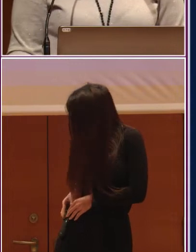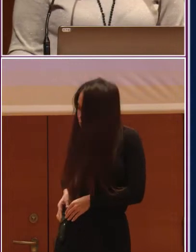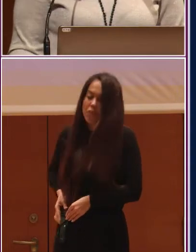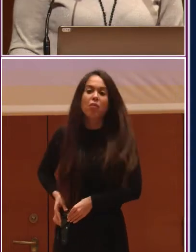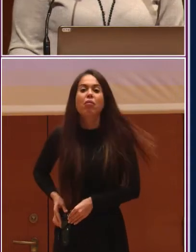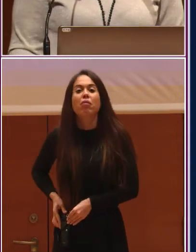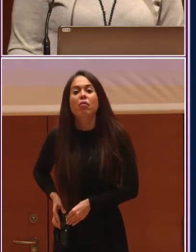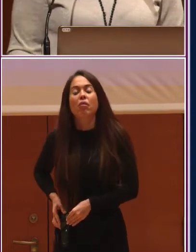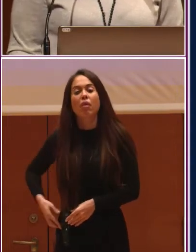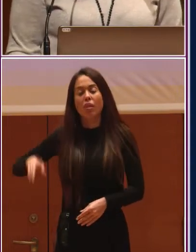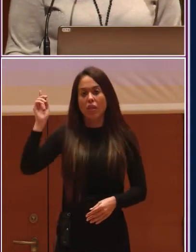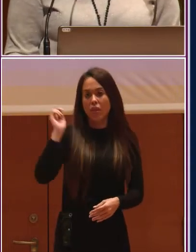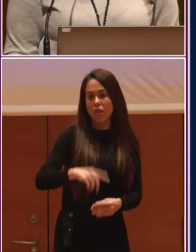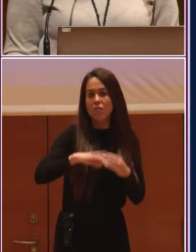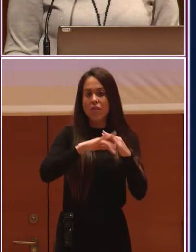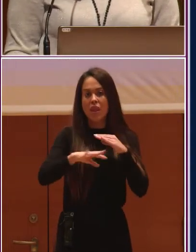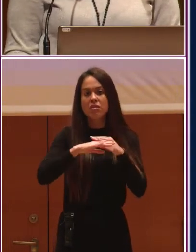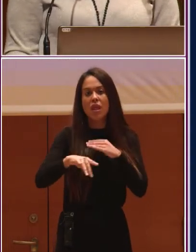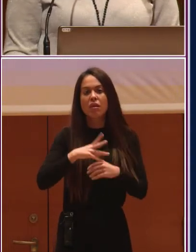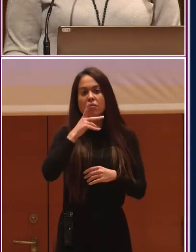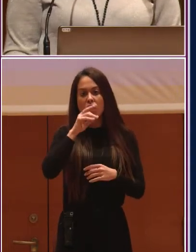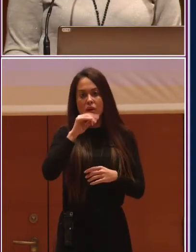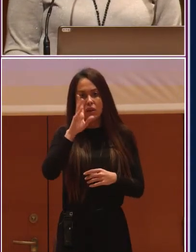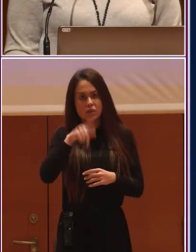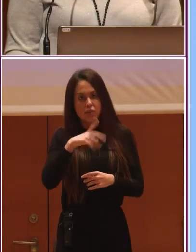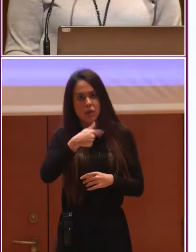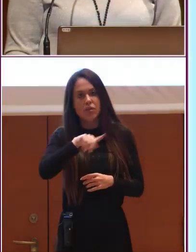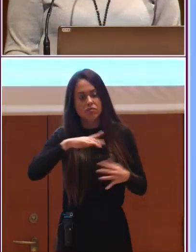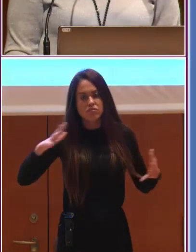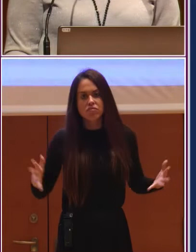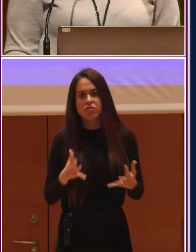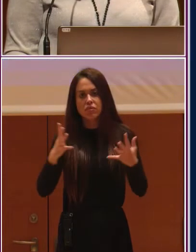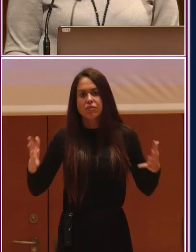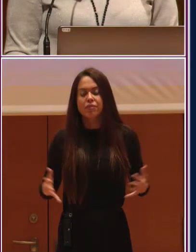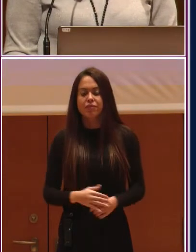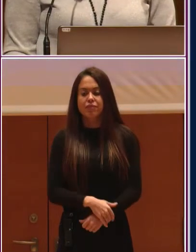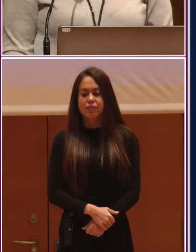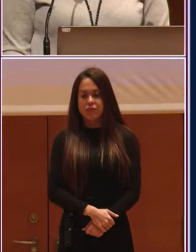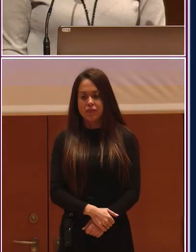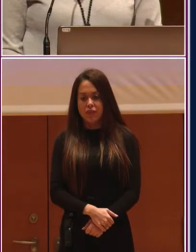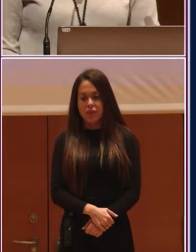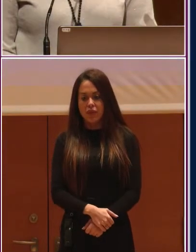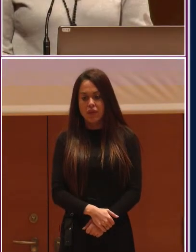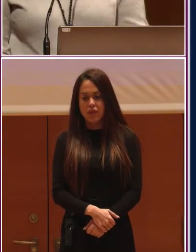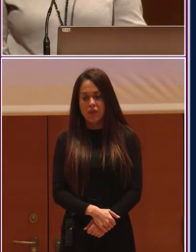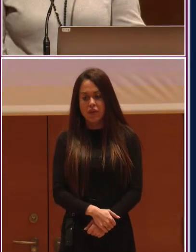spots de comunicación interna y en tiempos de pandemia por ejemplo